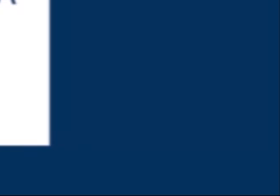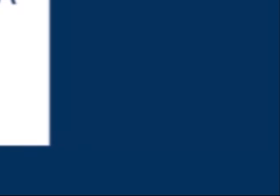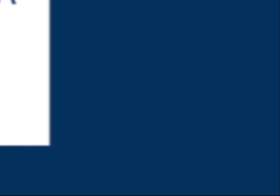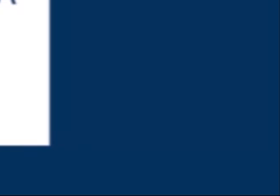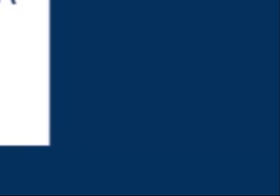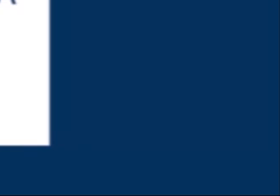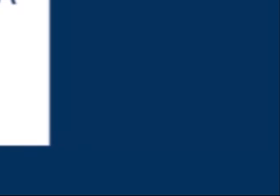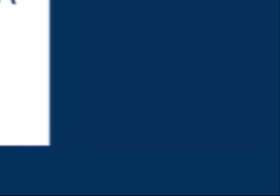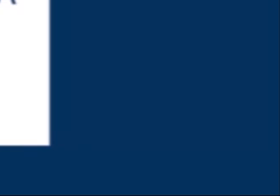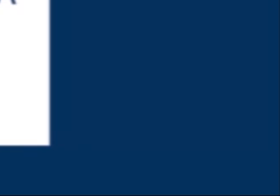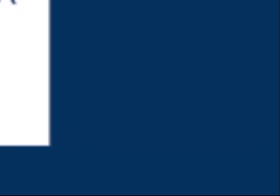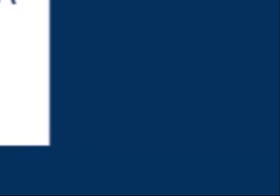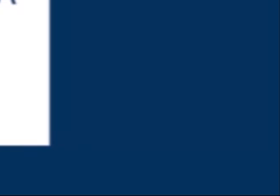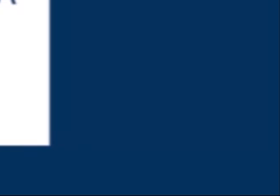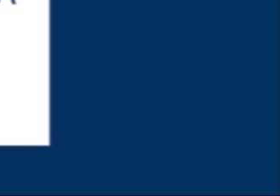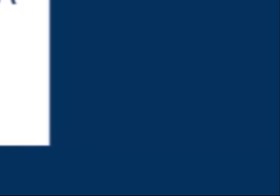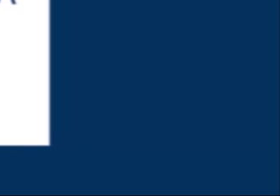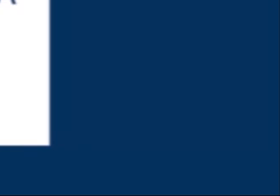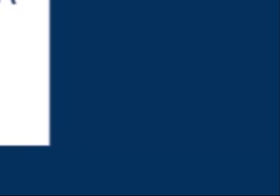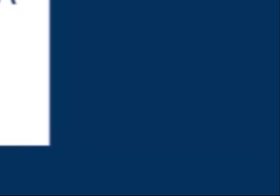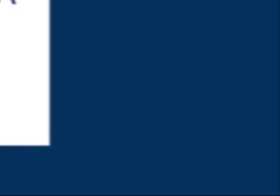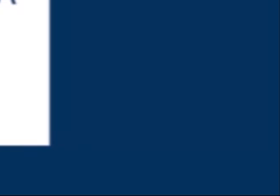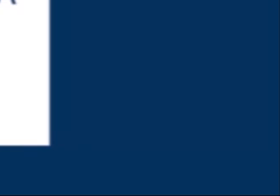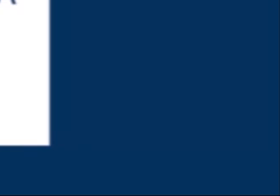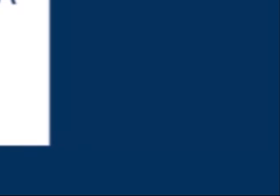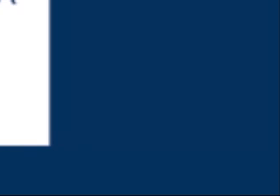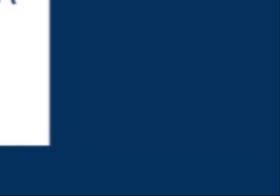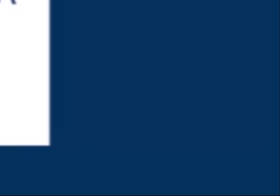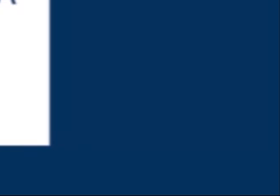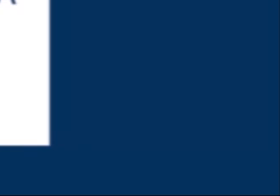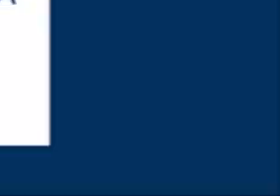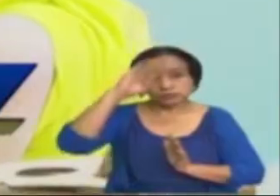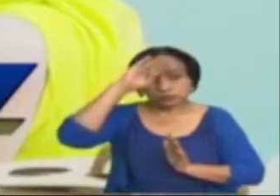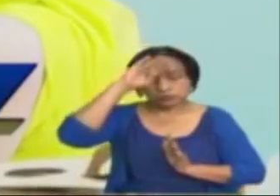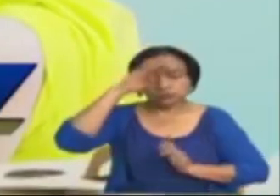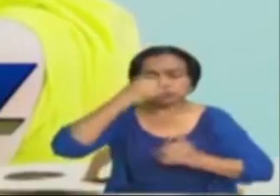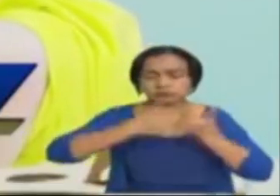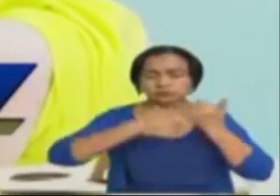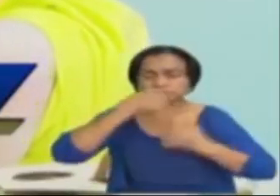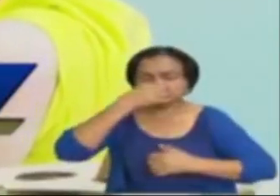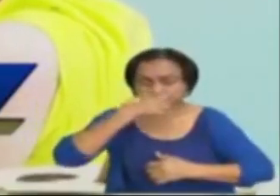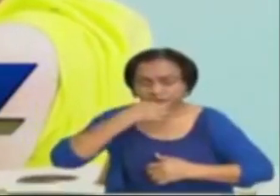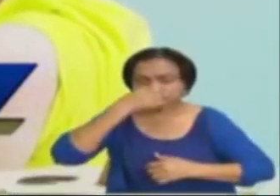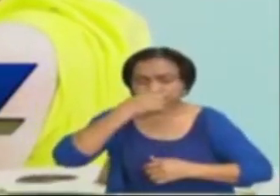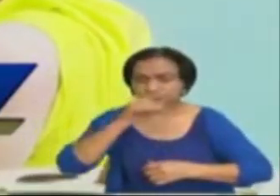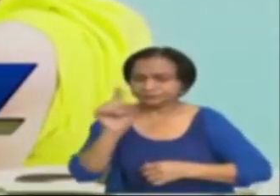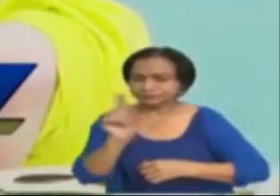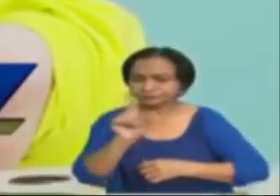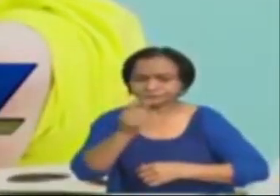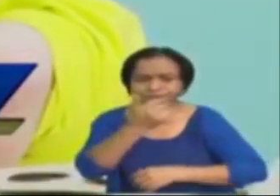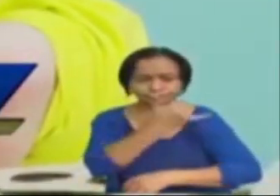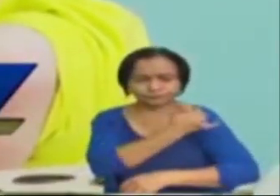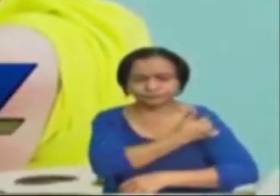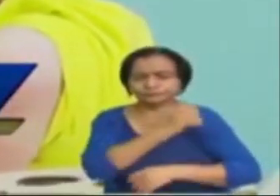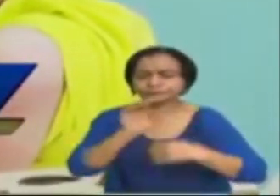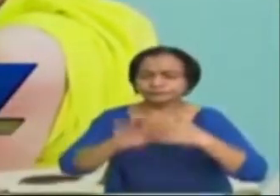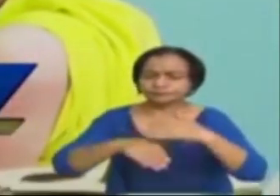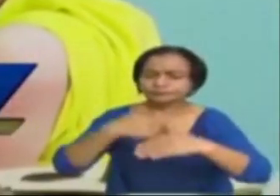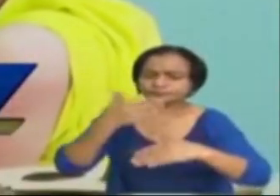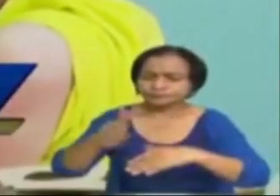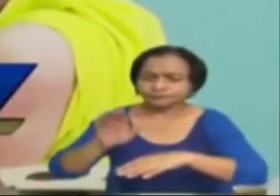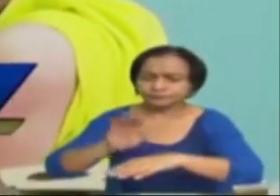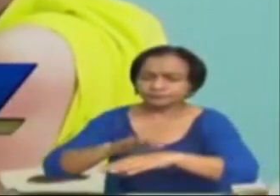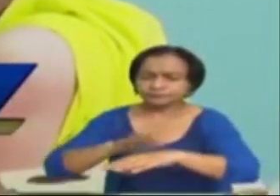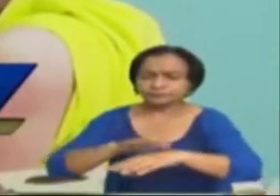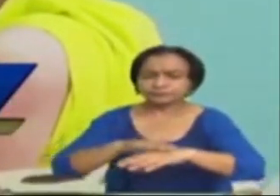esenciales que se cumplen, que se respetan y con los que vamos adelante. Y de verdad, no del diente al labio, como